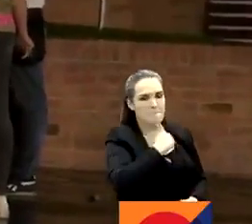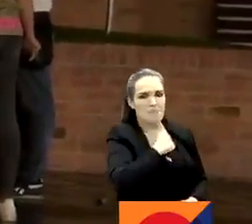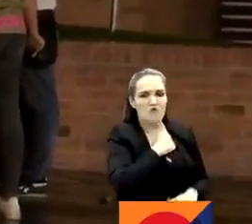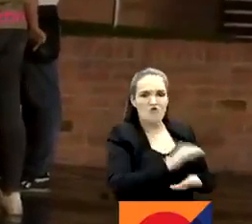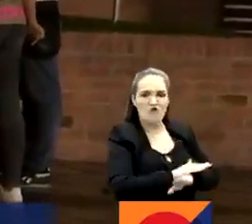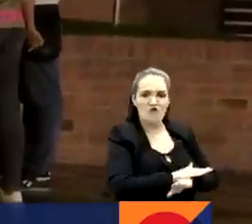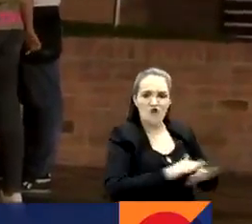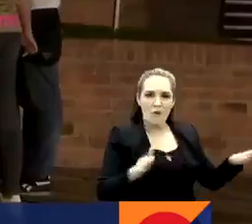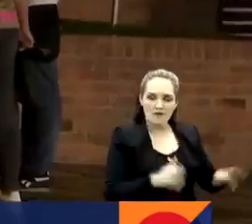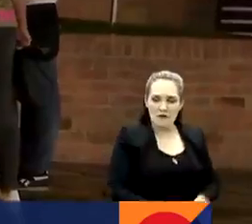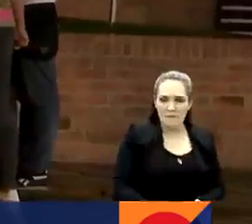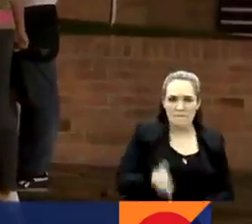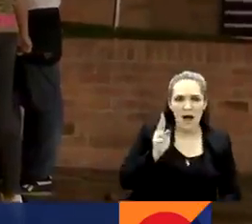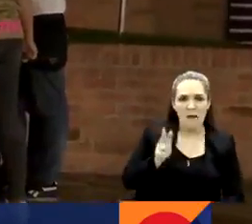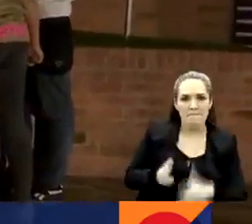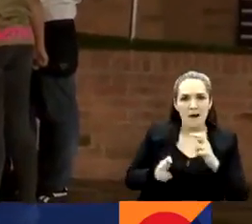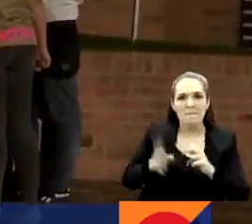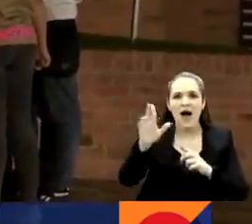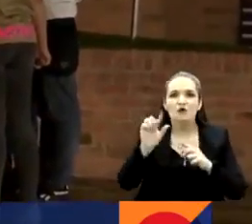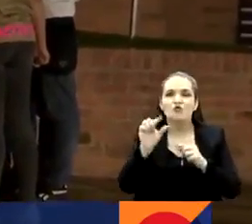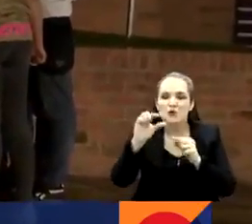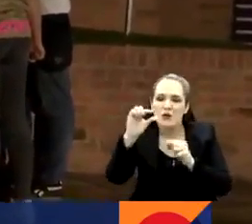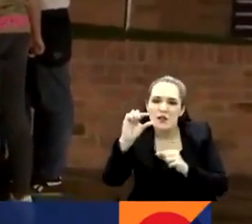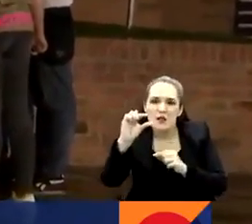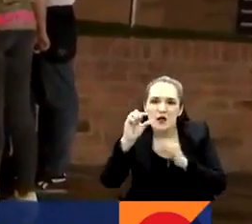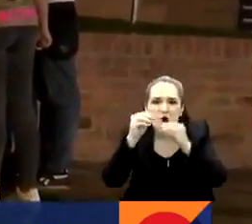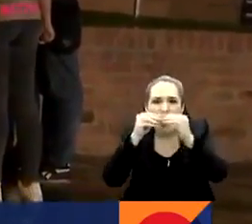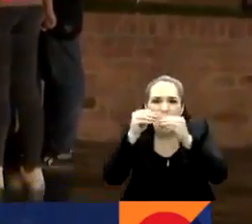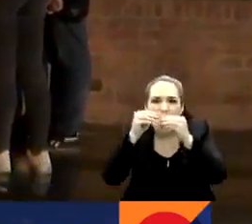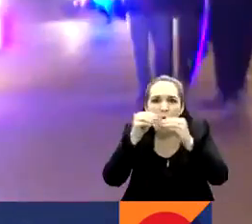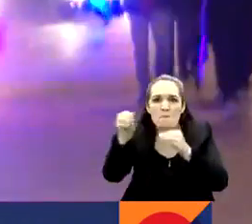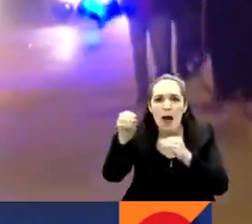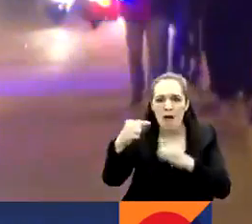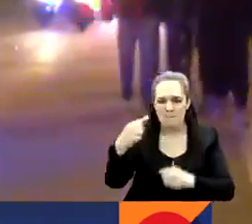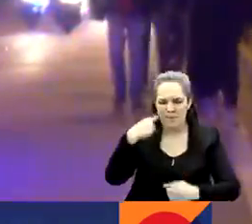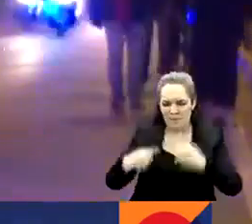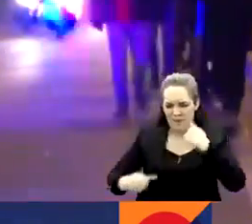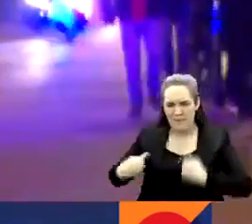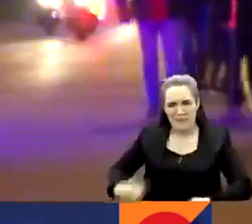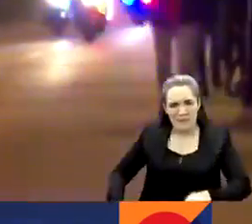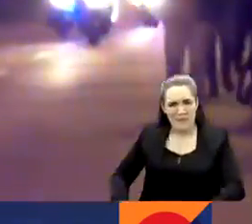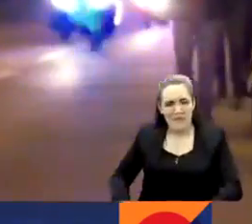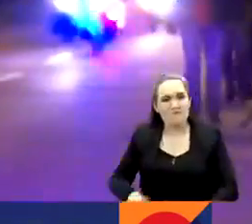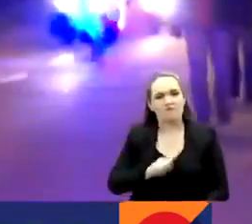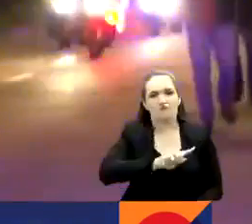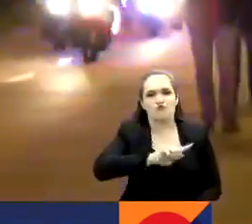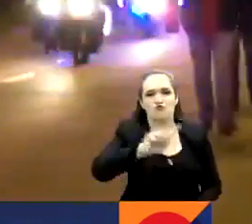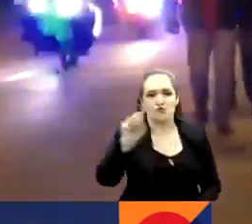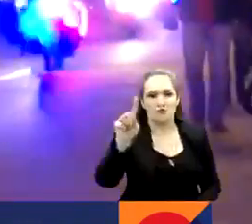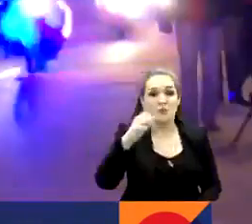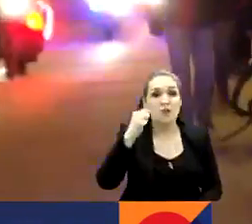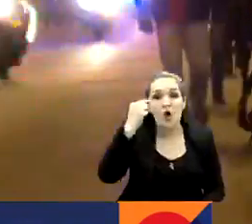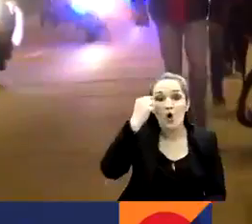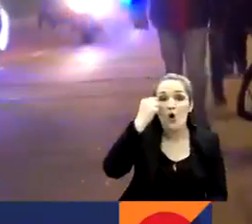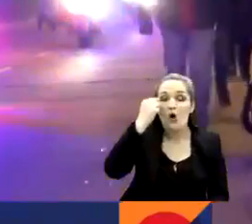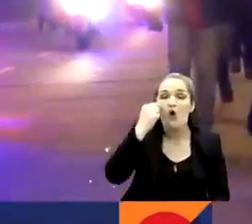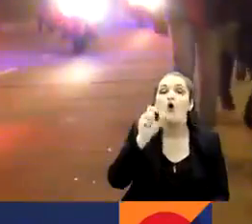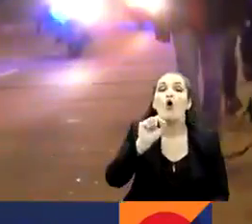el uso de armas con balas de goma, las cuales ha dejado cerca de 11 personas con lesiones en los ojos.